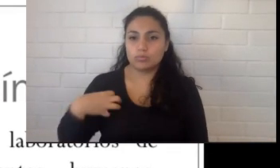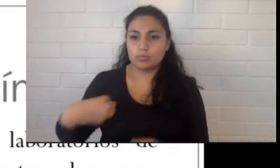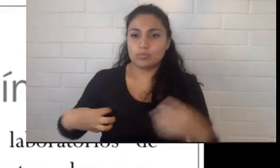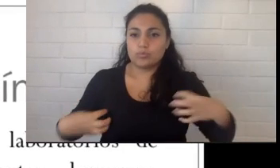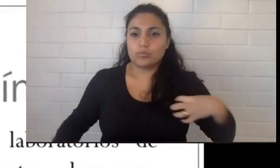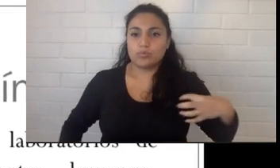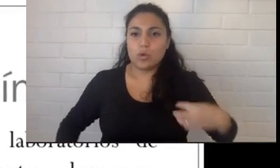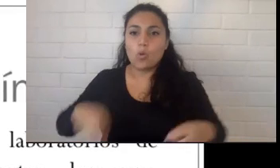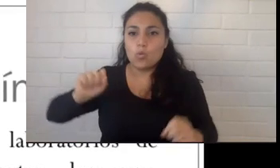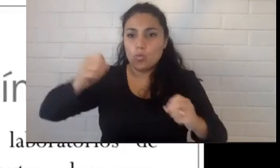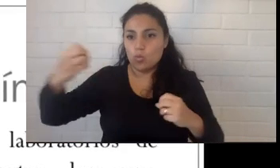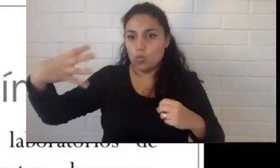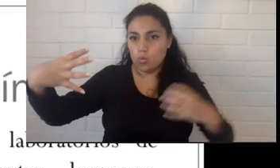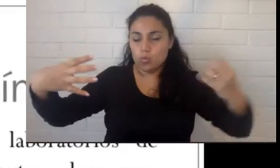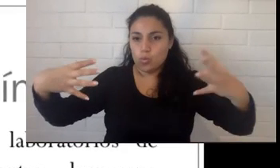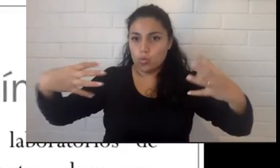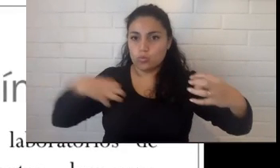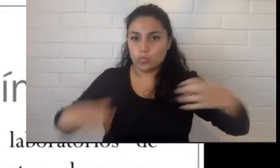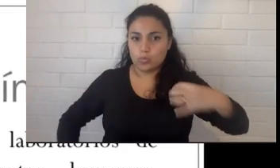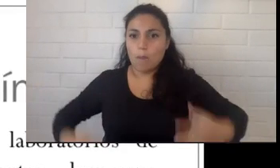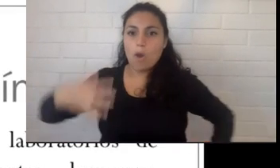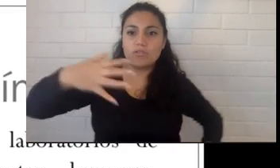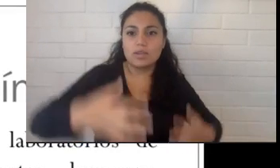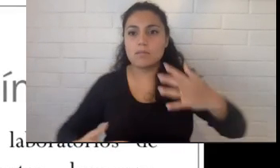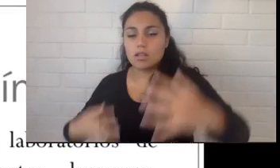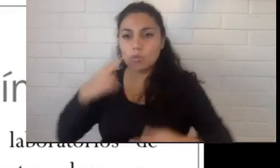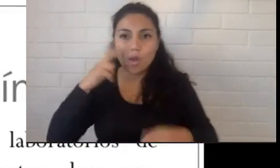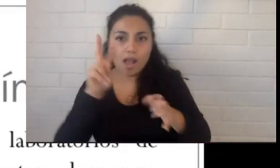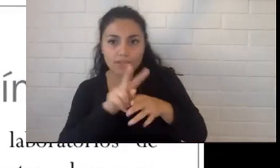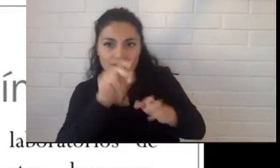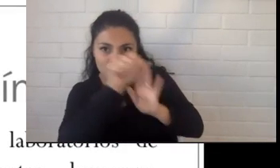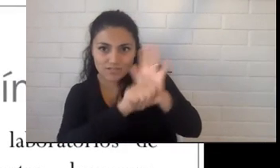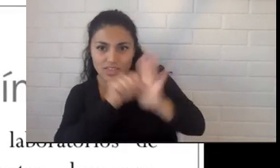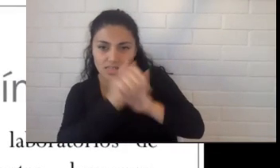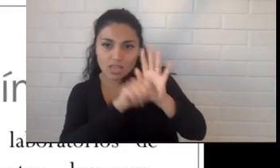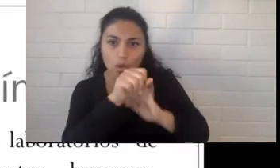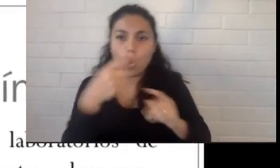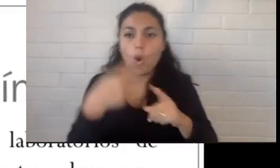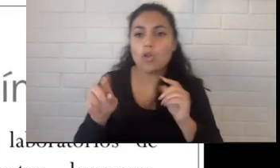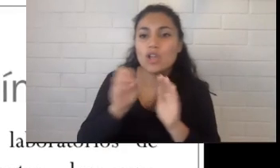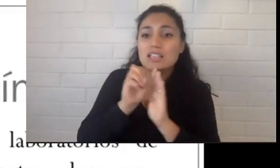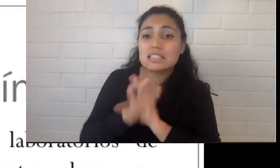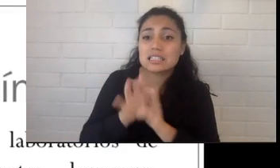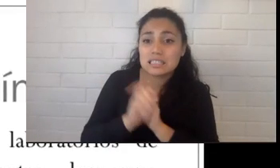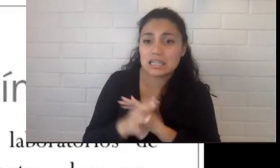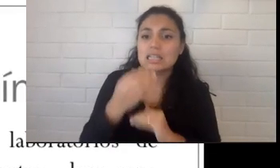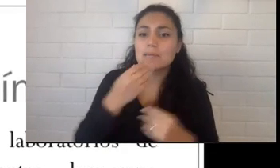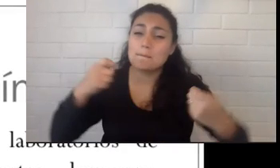luego, después de un análisis de video, generar estos movimientos. Otra, por ejemplo, el cine. Muchas de las